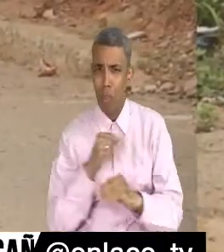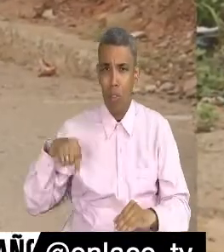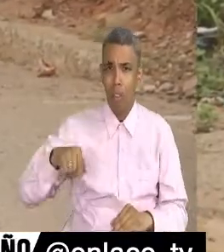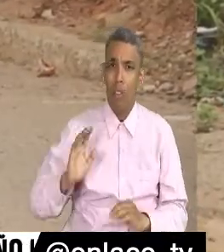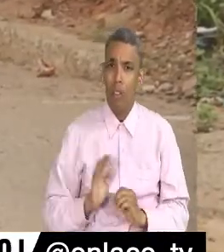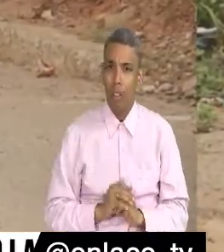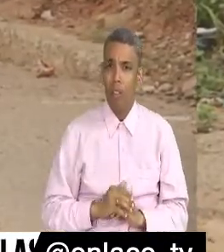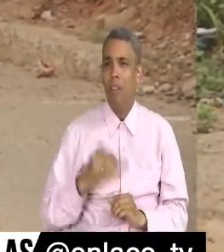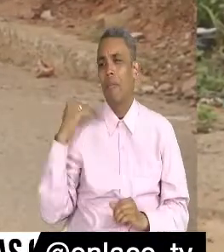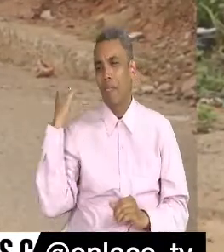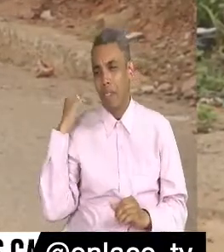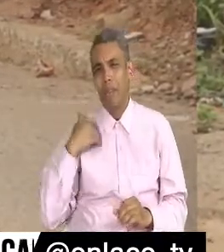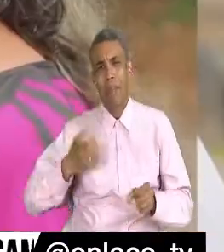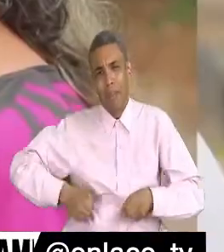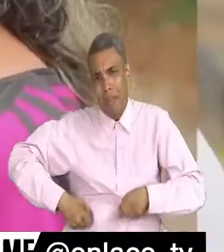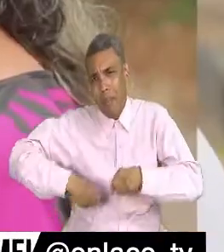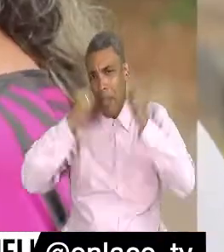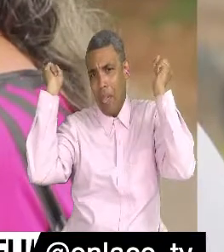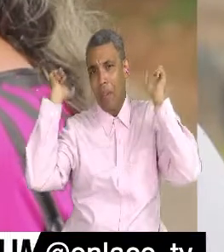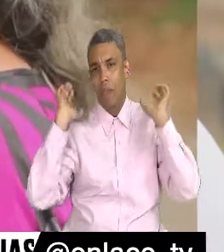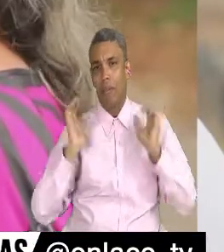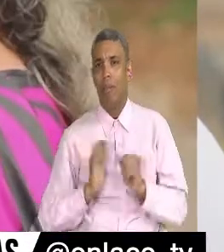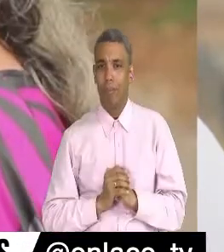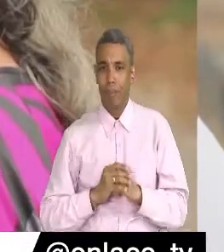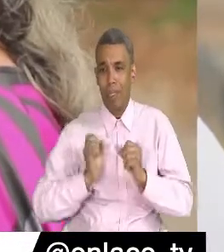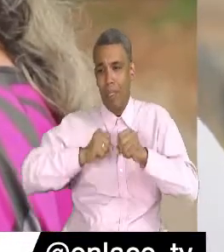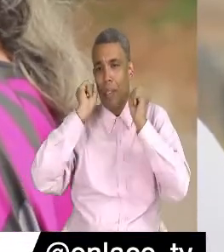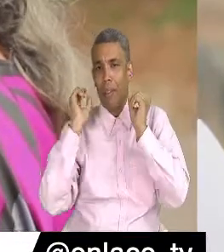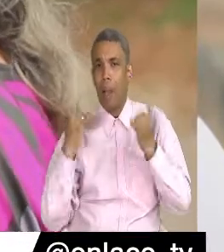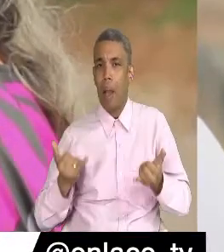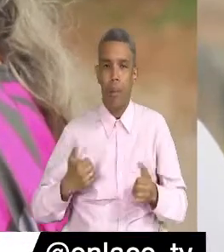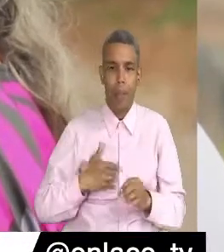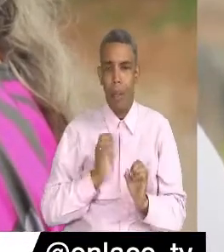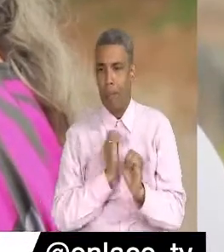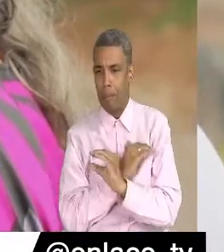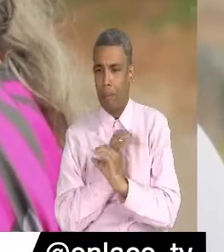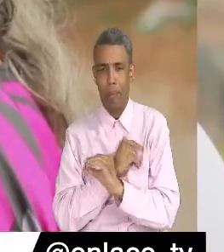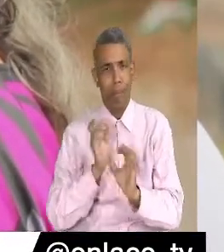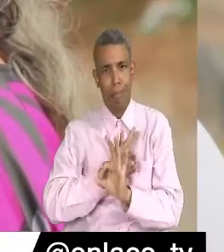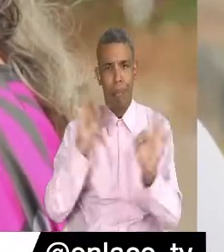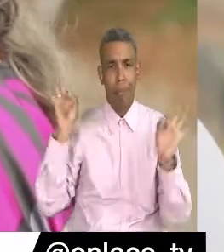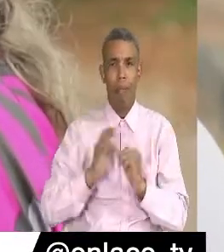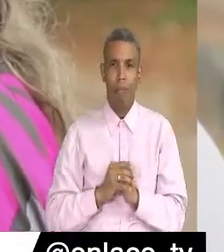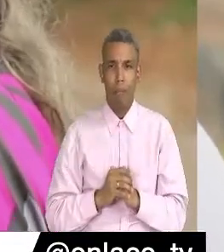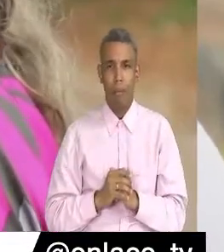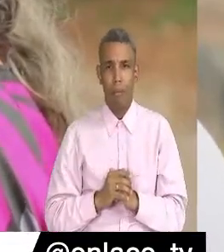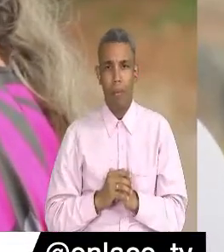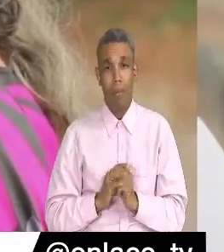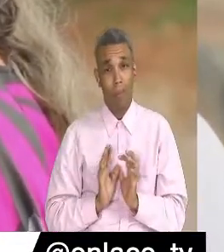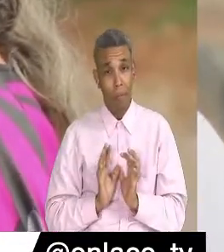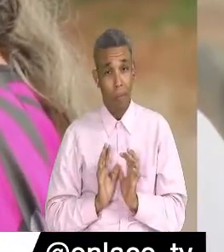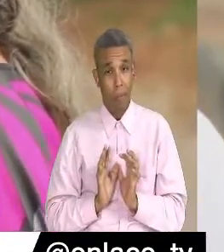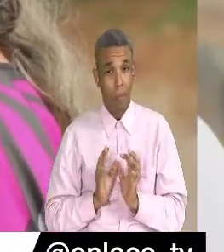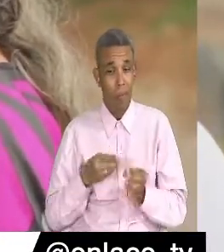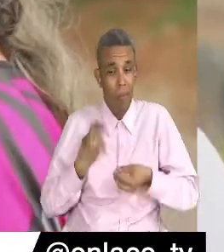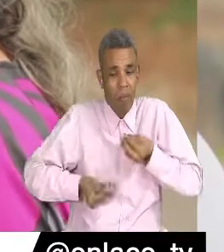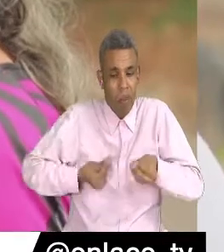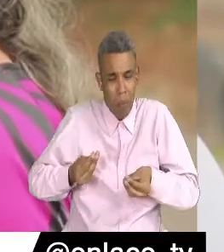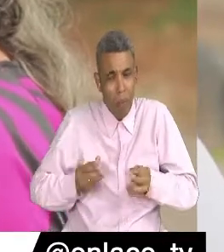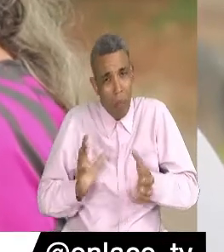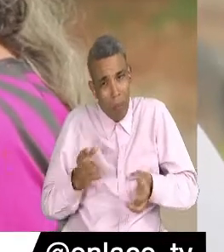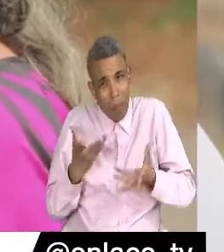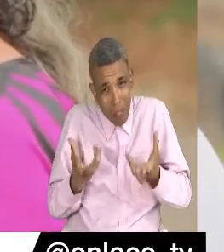hueco. Que dejaron de pasar por el hueco, porque a pesar de ese hueco así pasaban, pero nosotros pues decidimos taparlo para